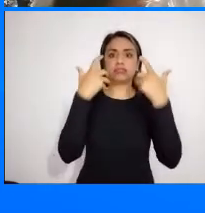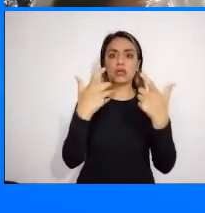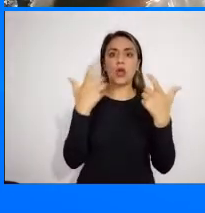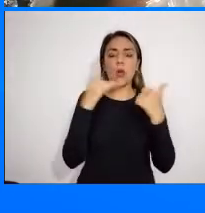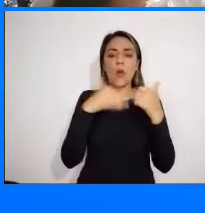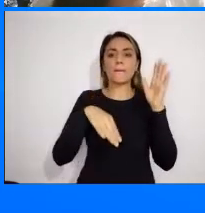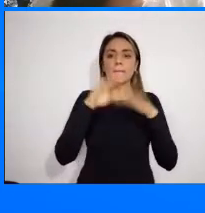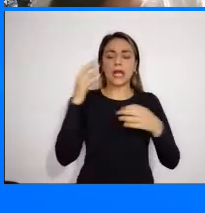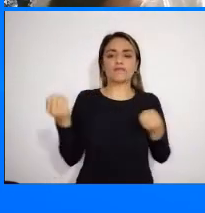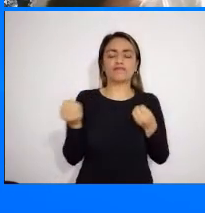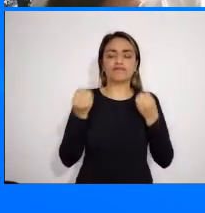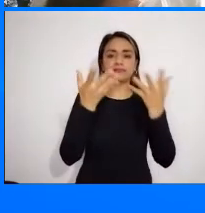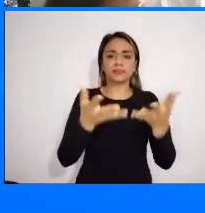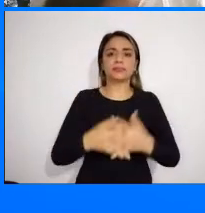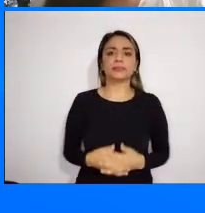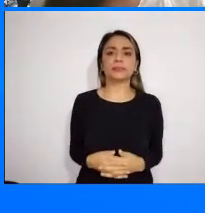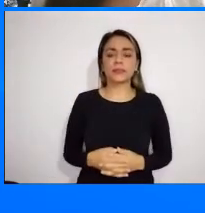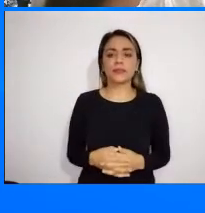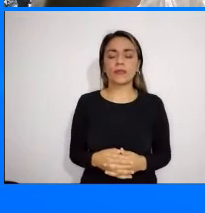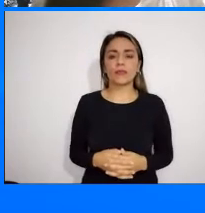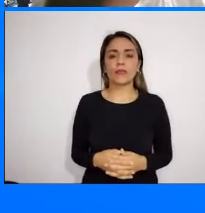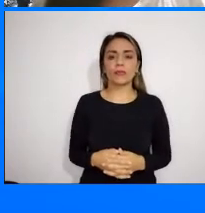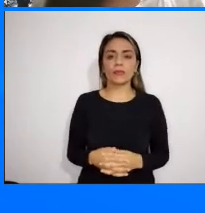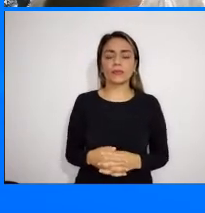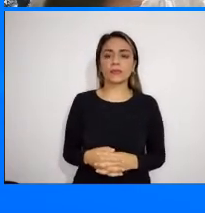que aportarnos.